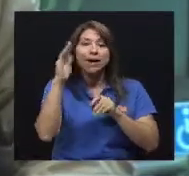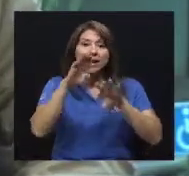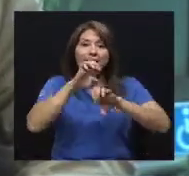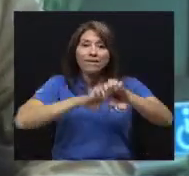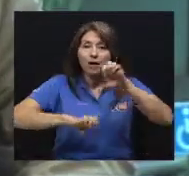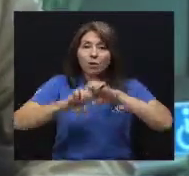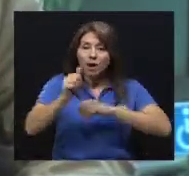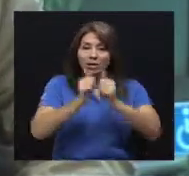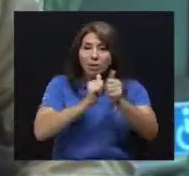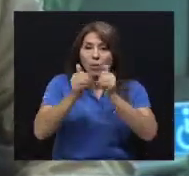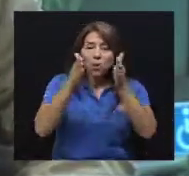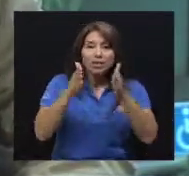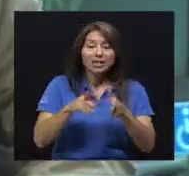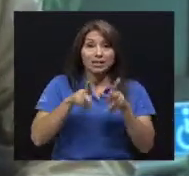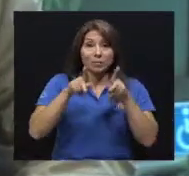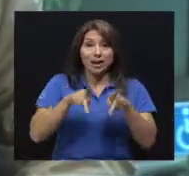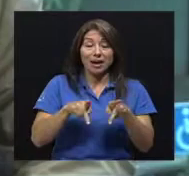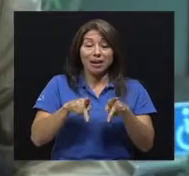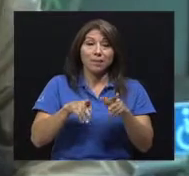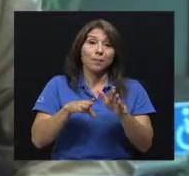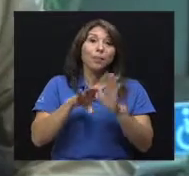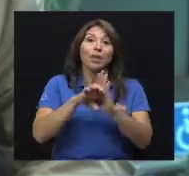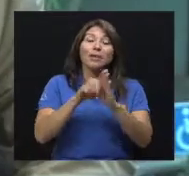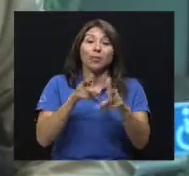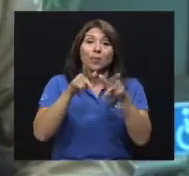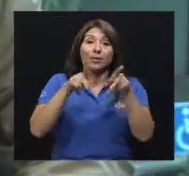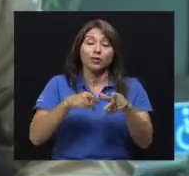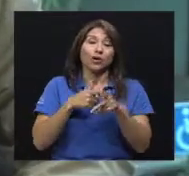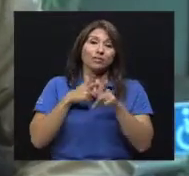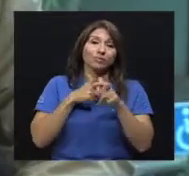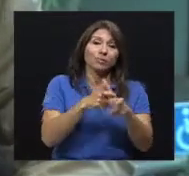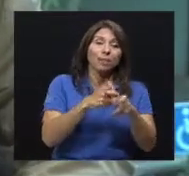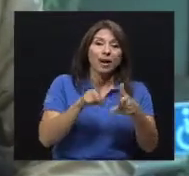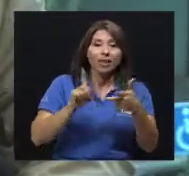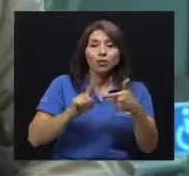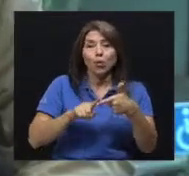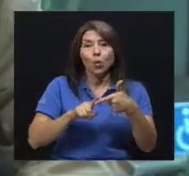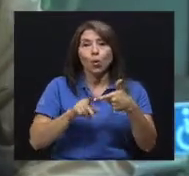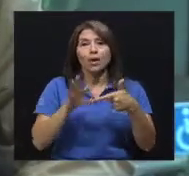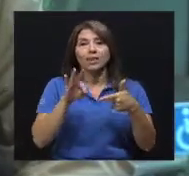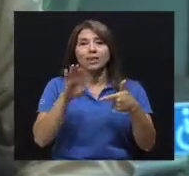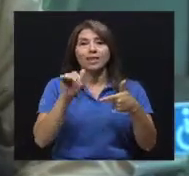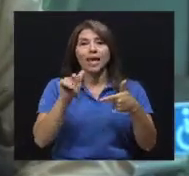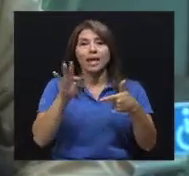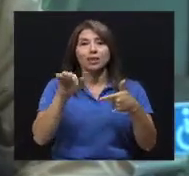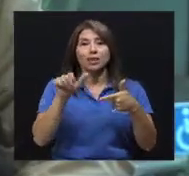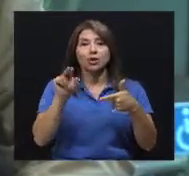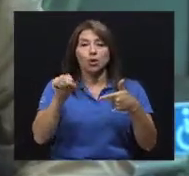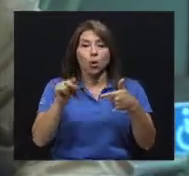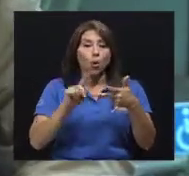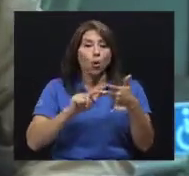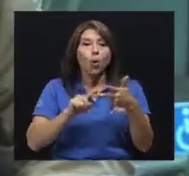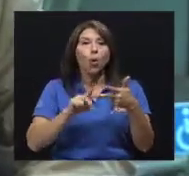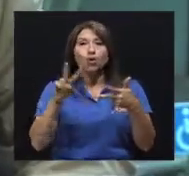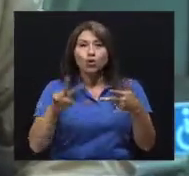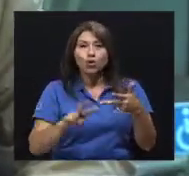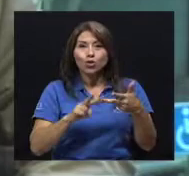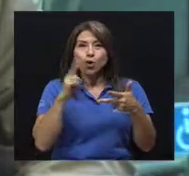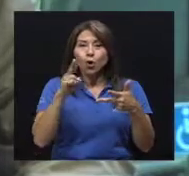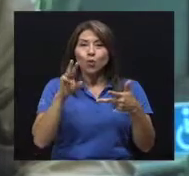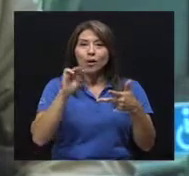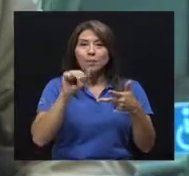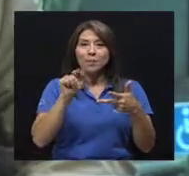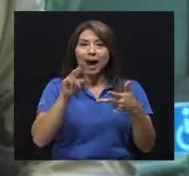de alto rendimiento, como son maratonistas, triatlonistas y alguna gente que hace este tipo de carreras en donde es doble maratón, que se